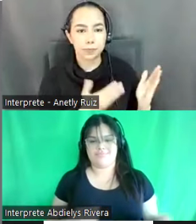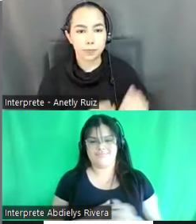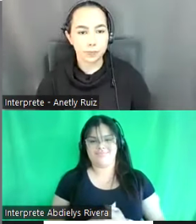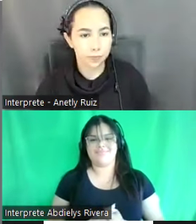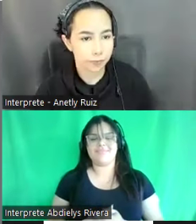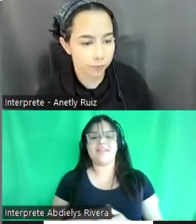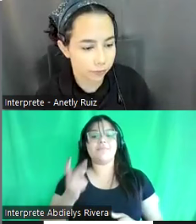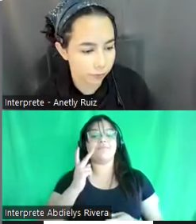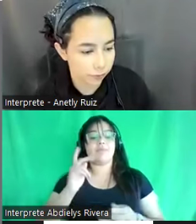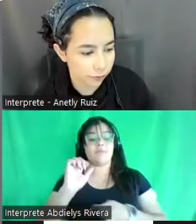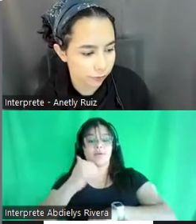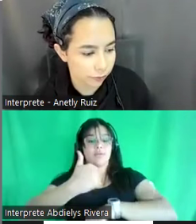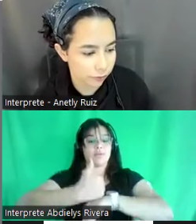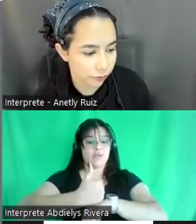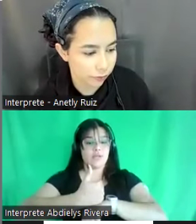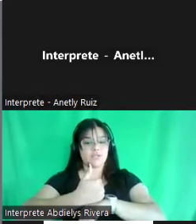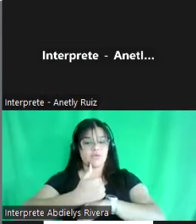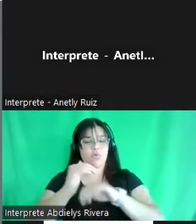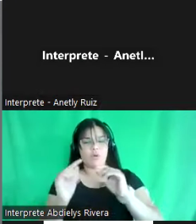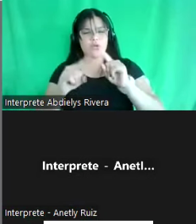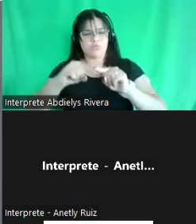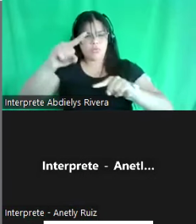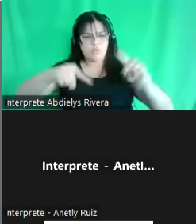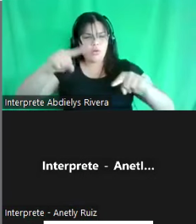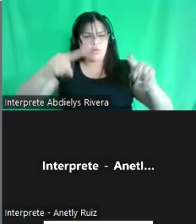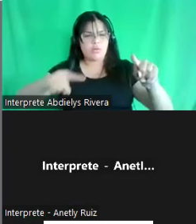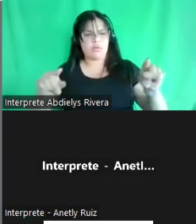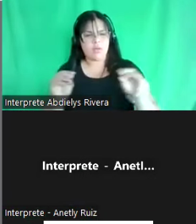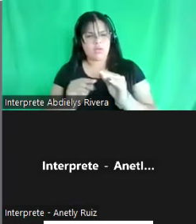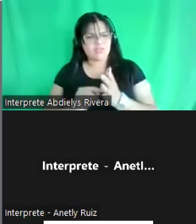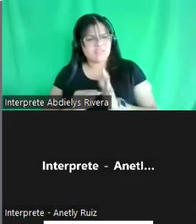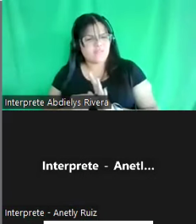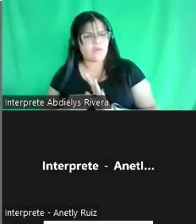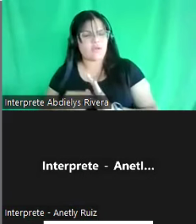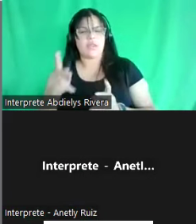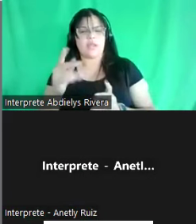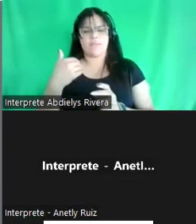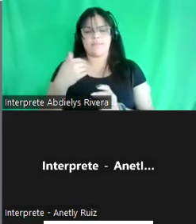marcó una disparidad significativa que habían en personas que tenían